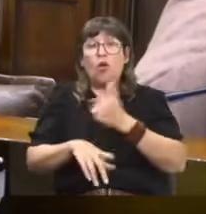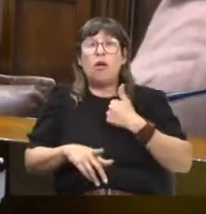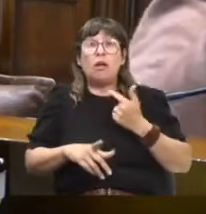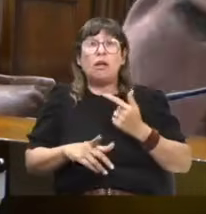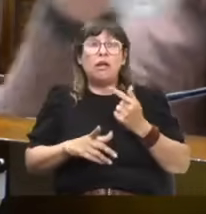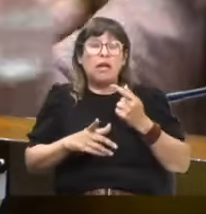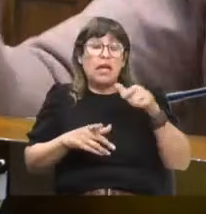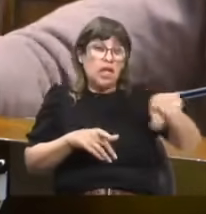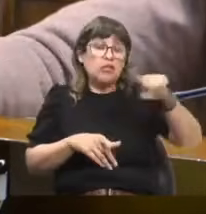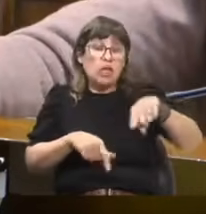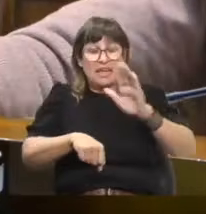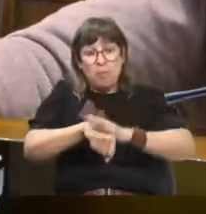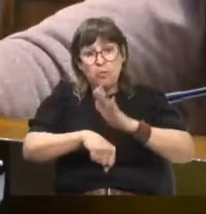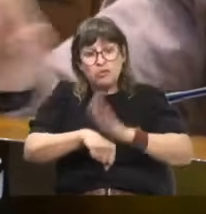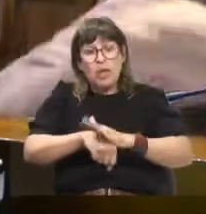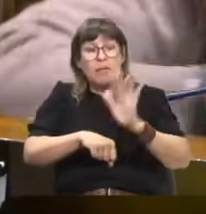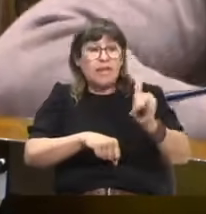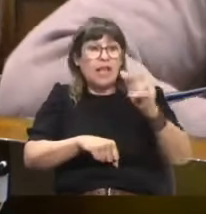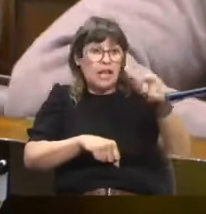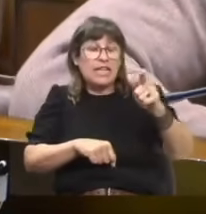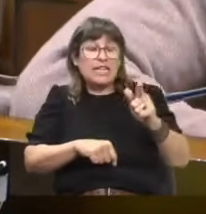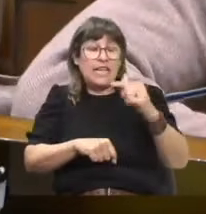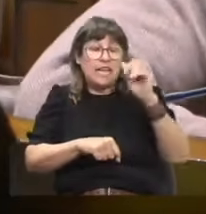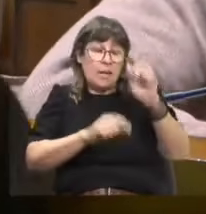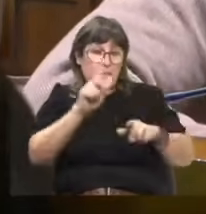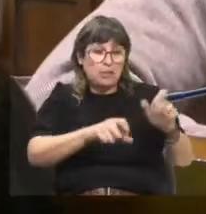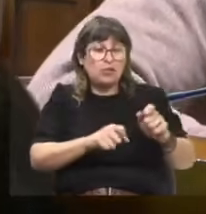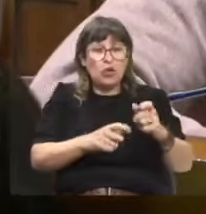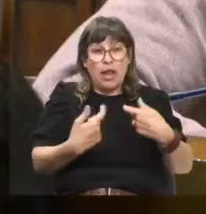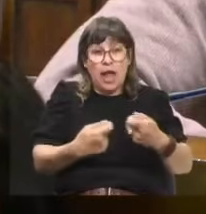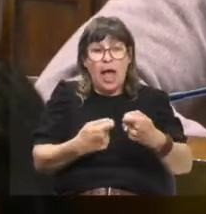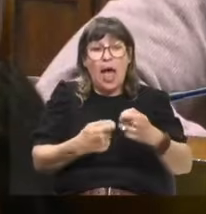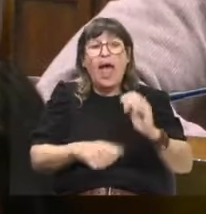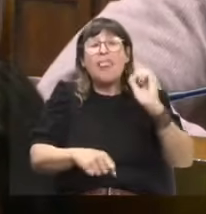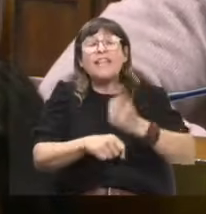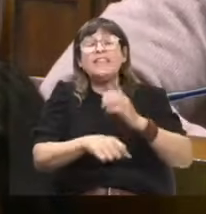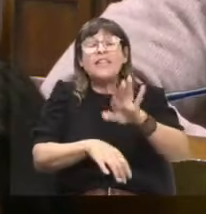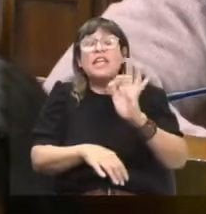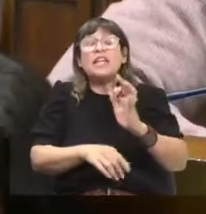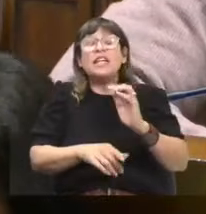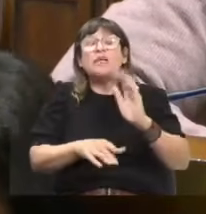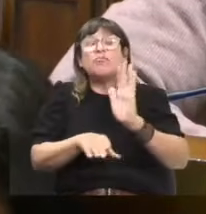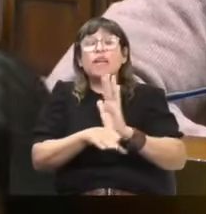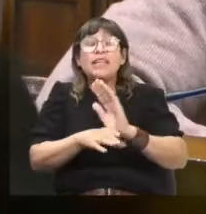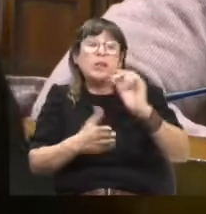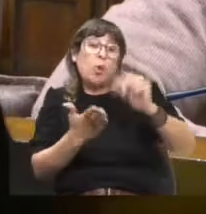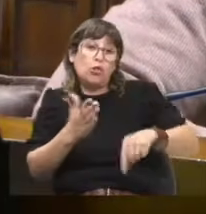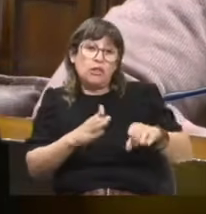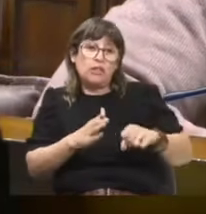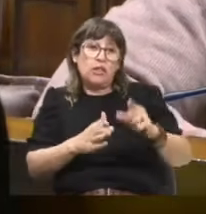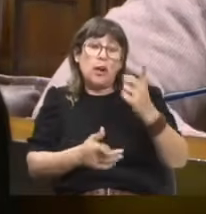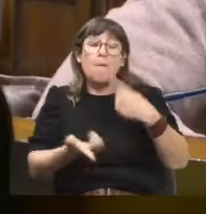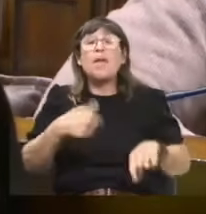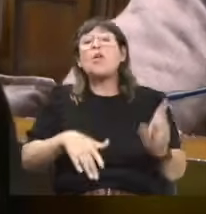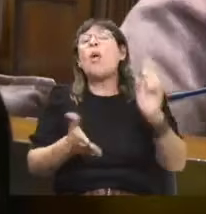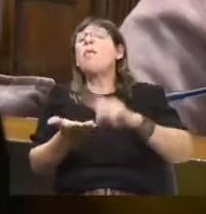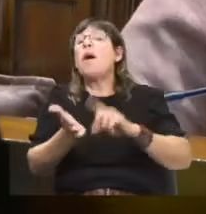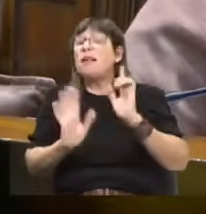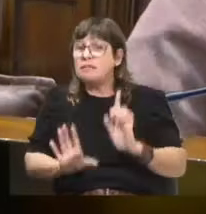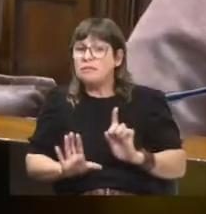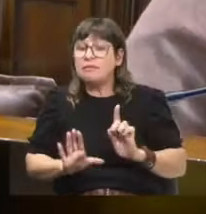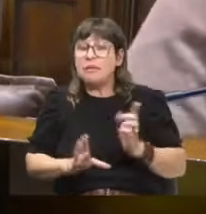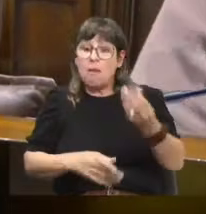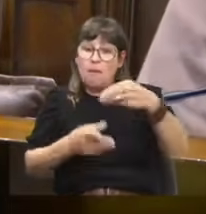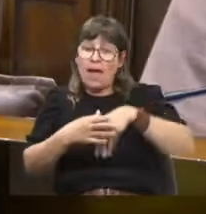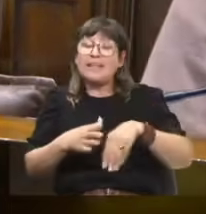de gasto resolver este tipo de contrataciones. Pero aún más, al integrar un